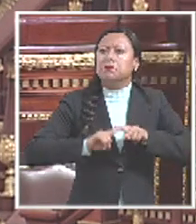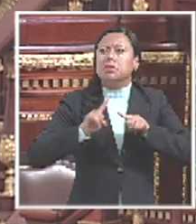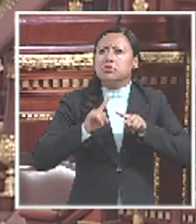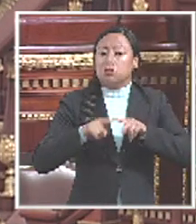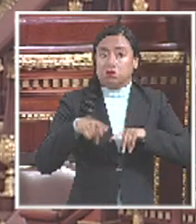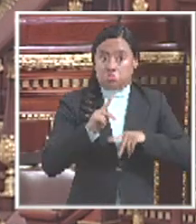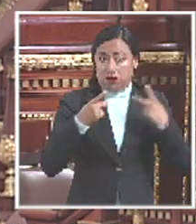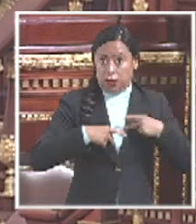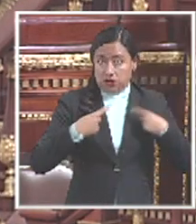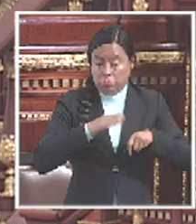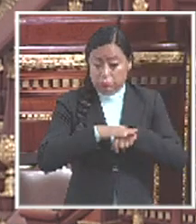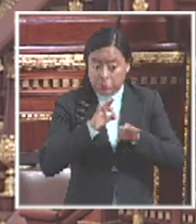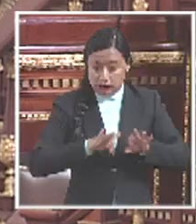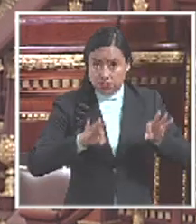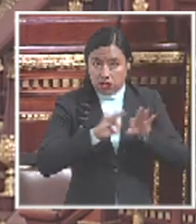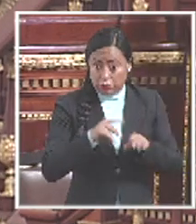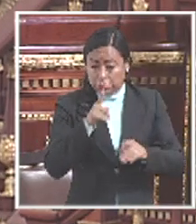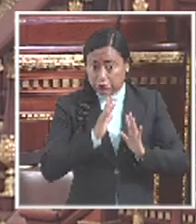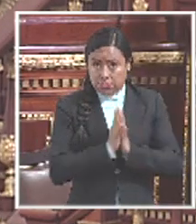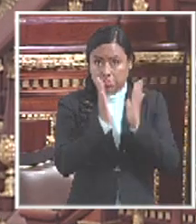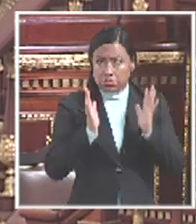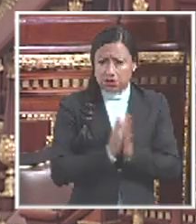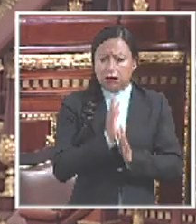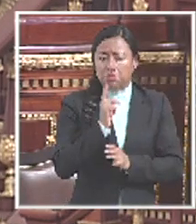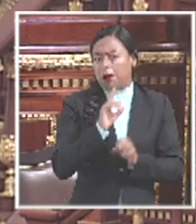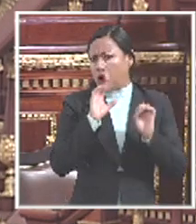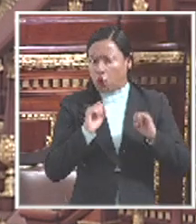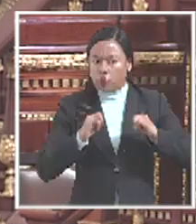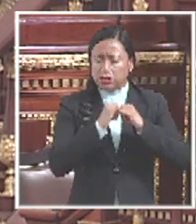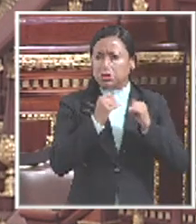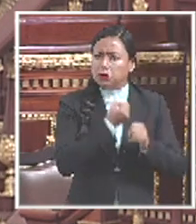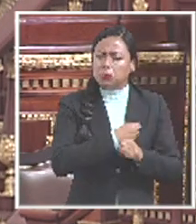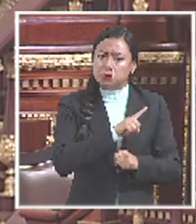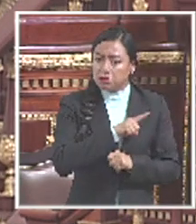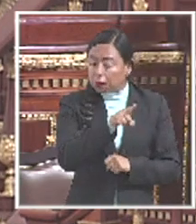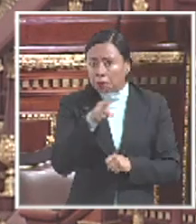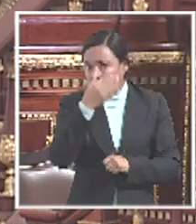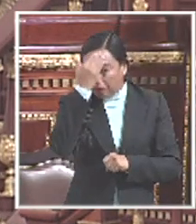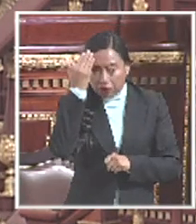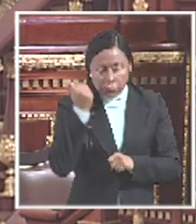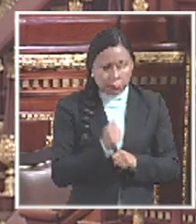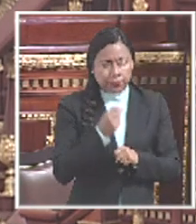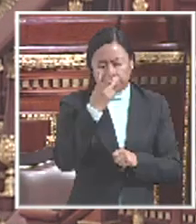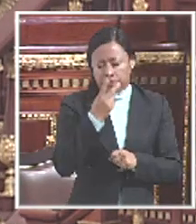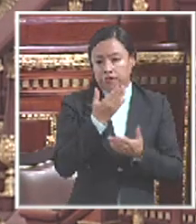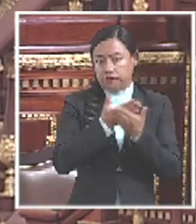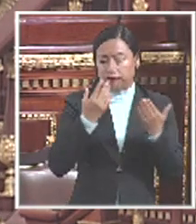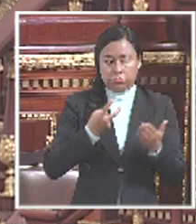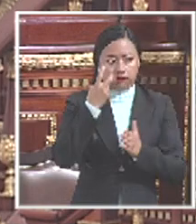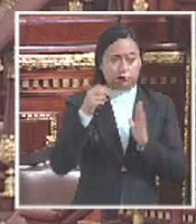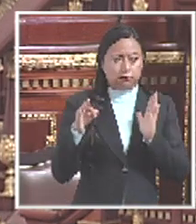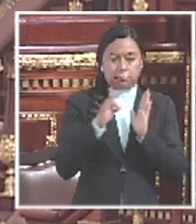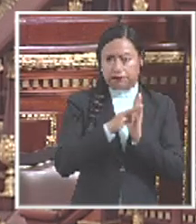ni la población, ni los propios institutos de salud. Por eso la urgencia de este punto de acuerdo, porque la gente necesita